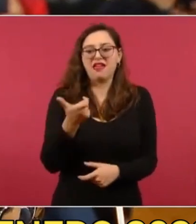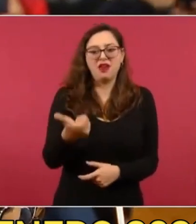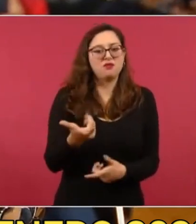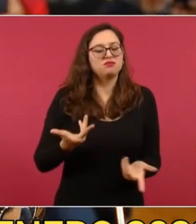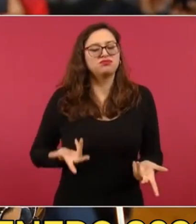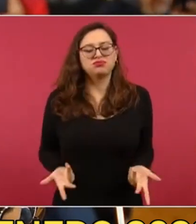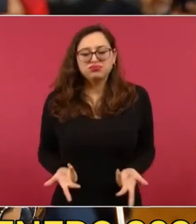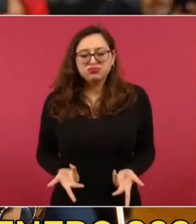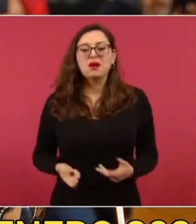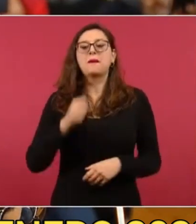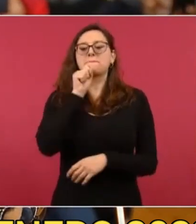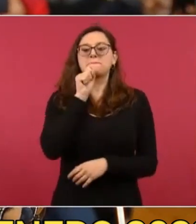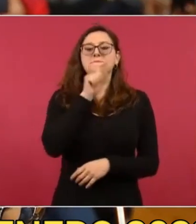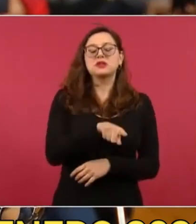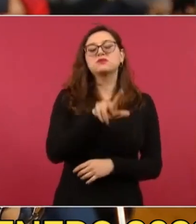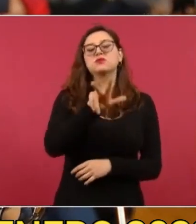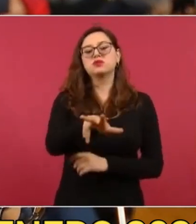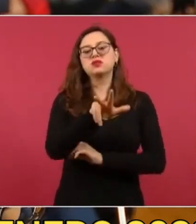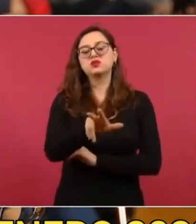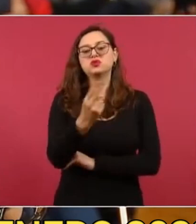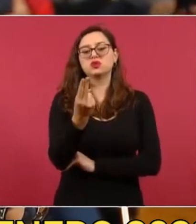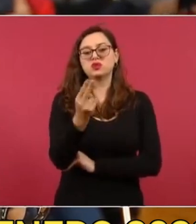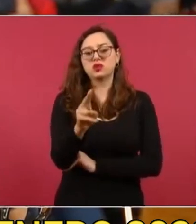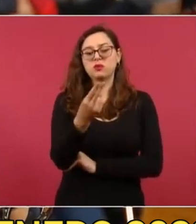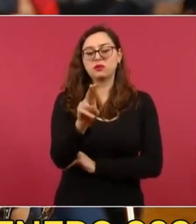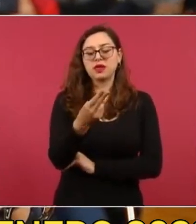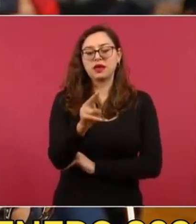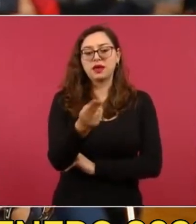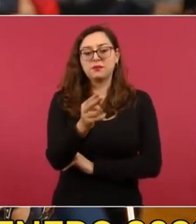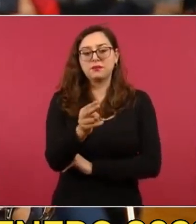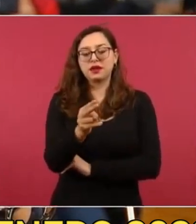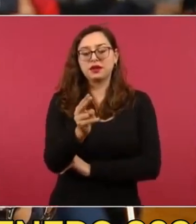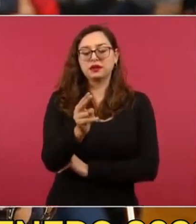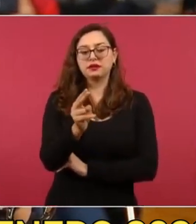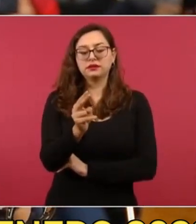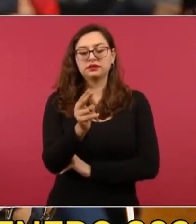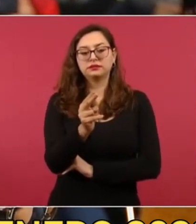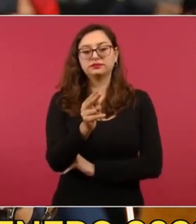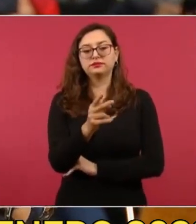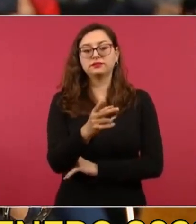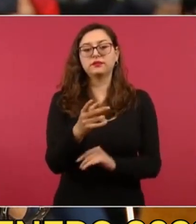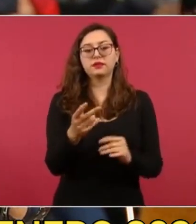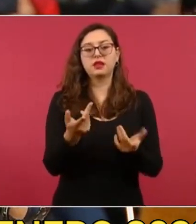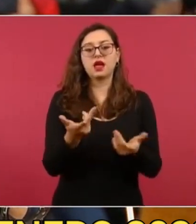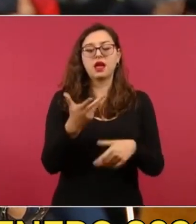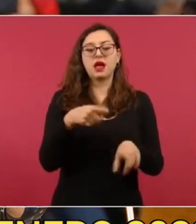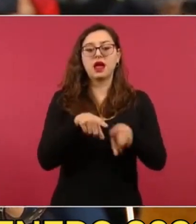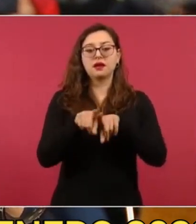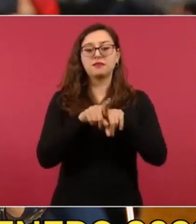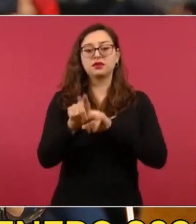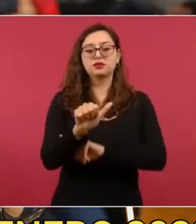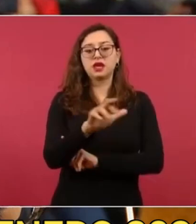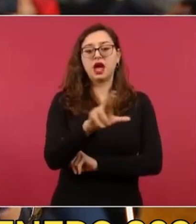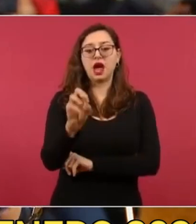Asimismo, el 18 de noviembre también favoreció a los hermanos Arroyo con una